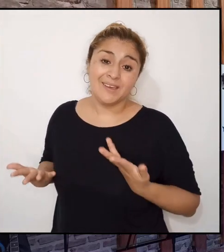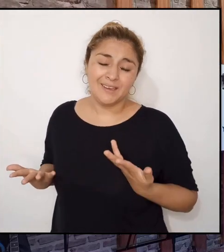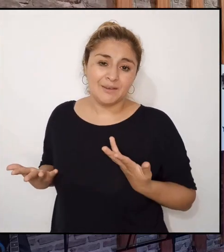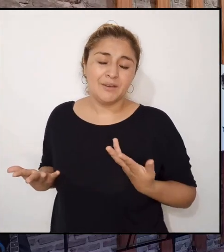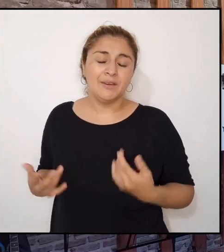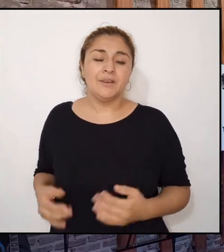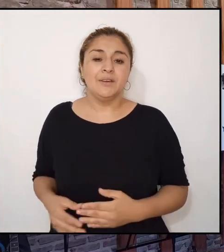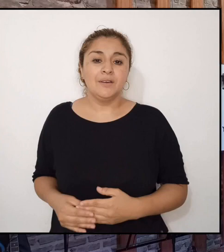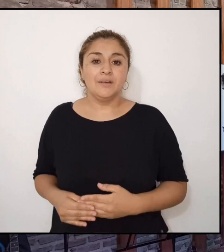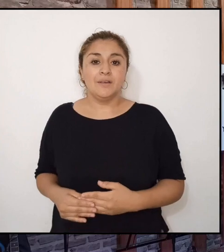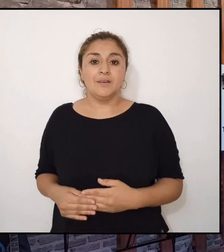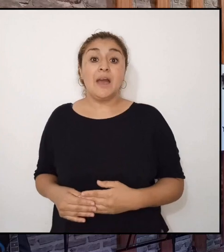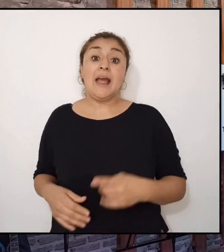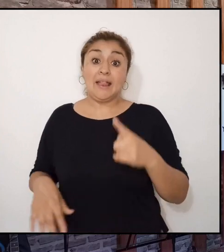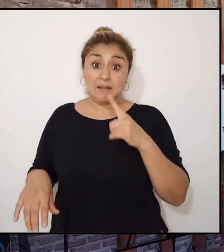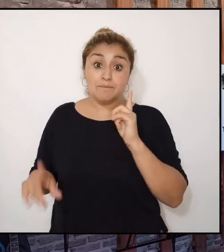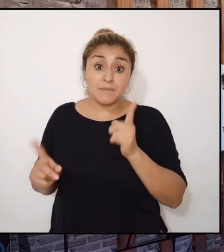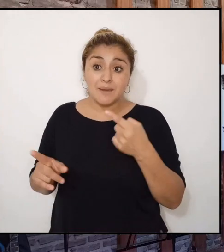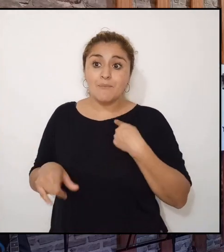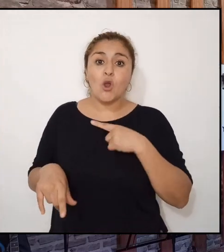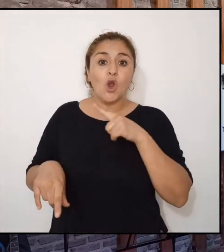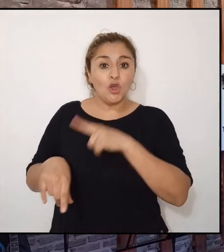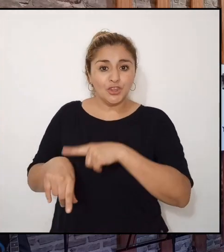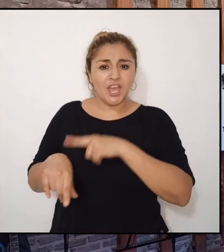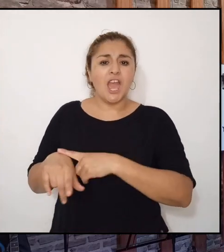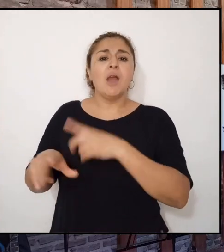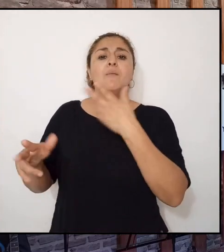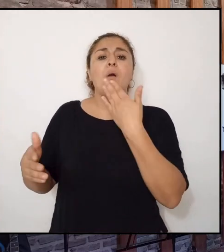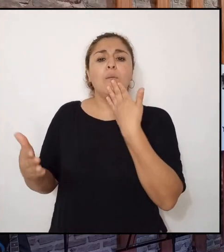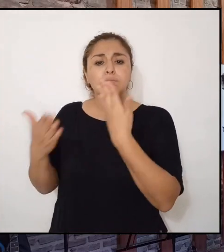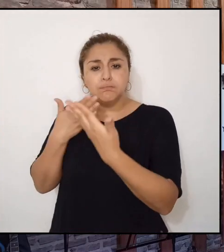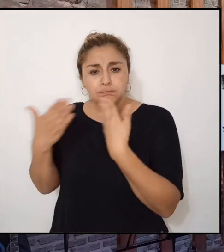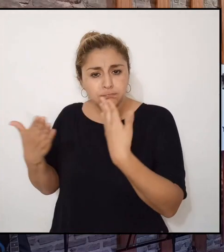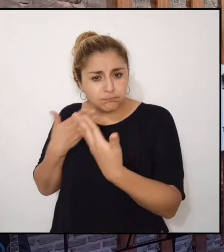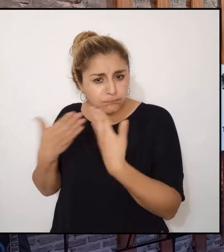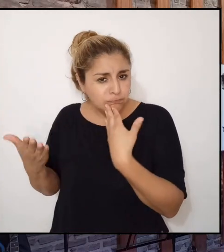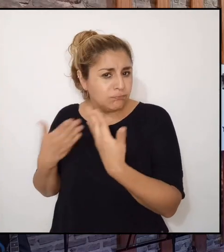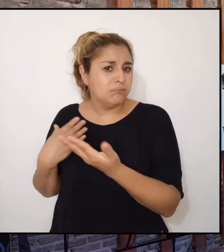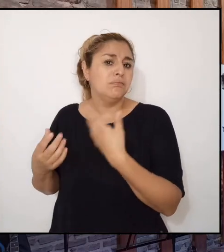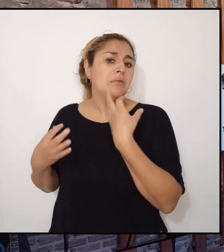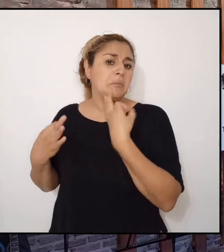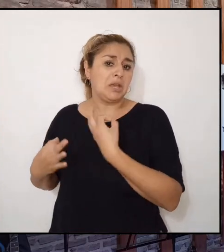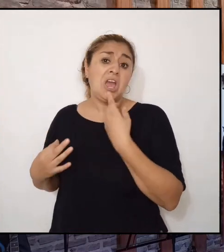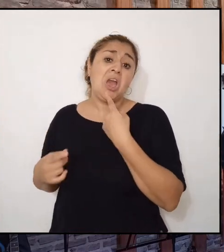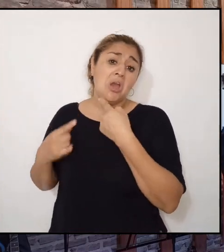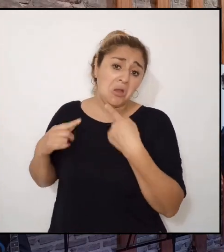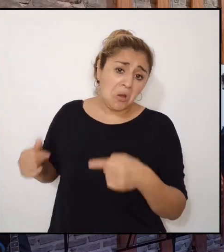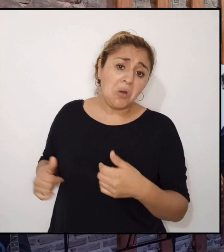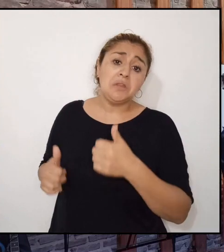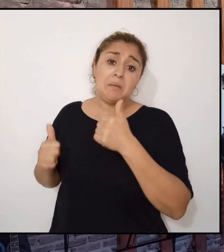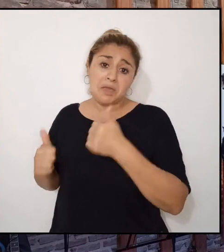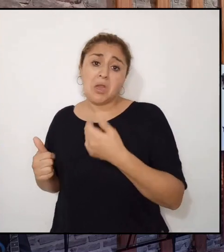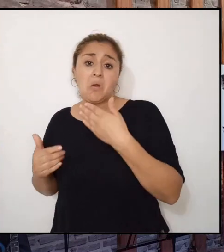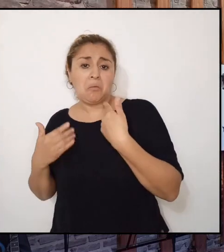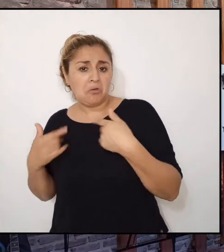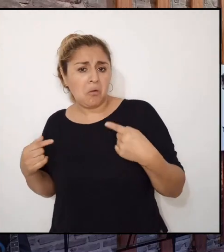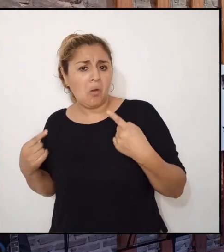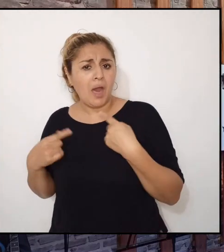Pasamos tiempo, charlas, cosas buenas, cosas malas, discusiones, entredichos,